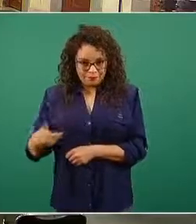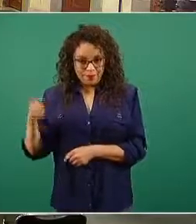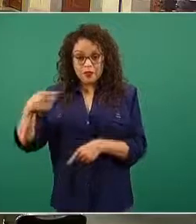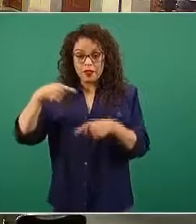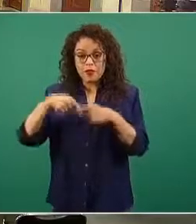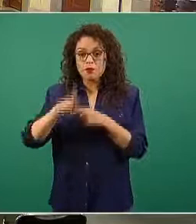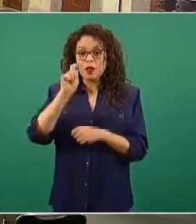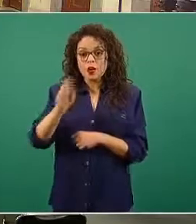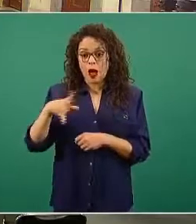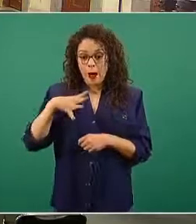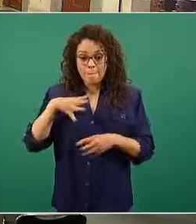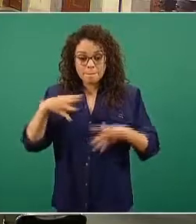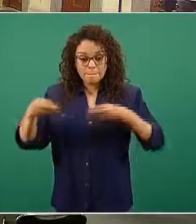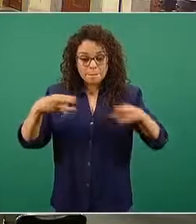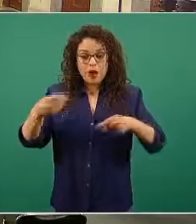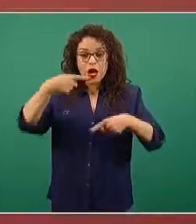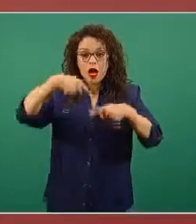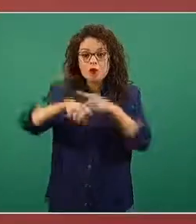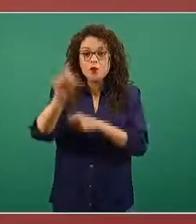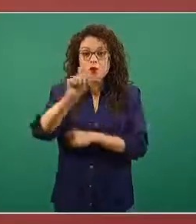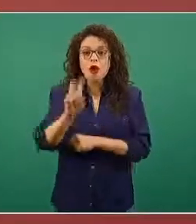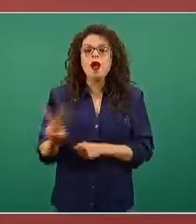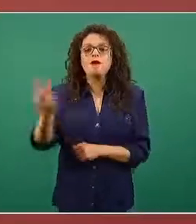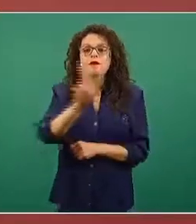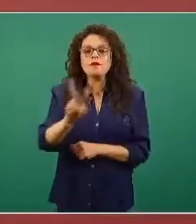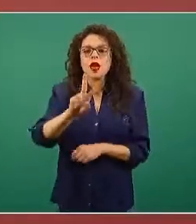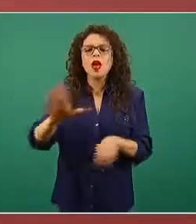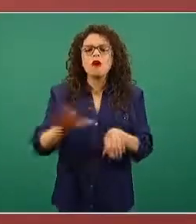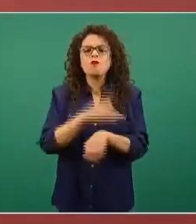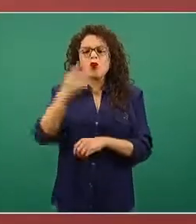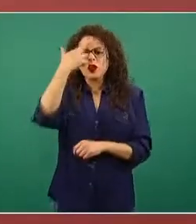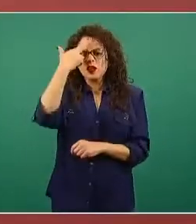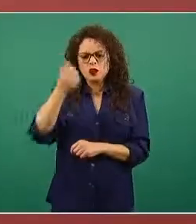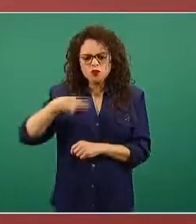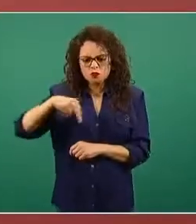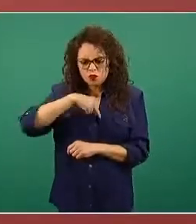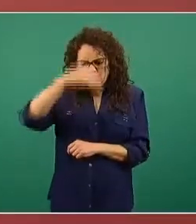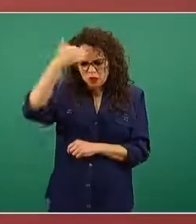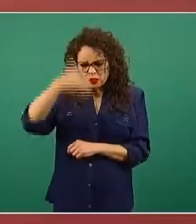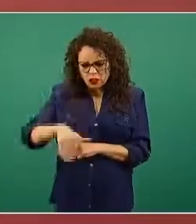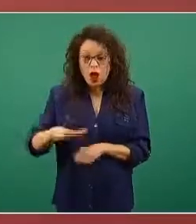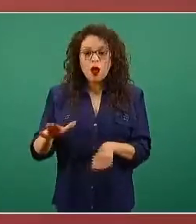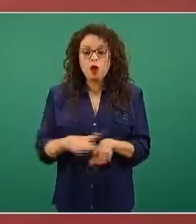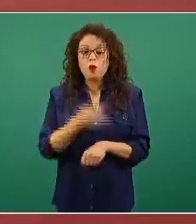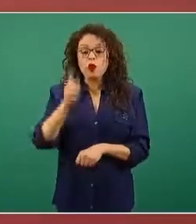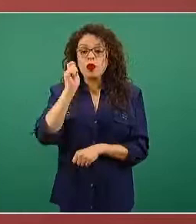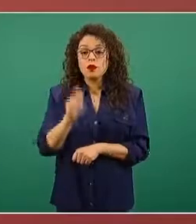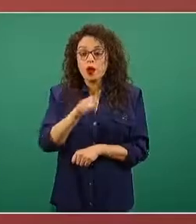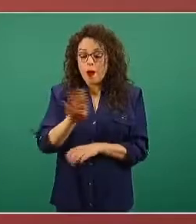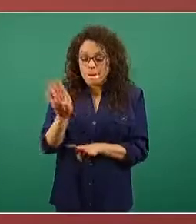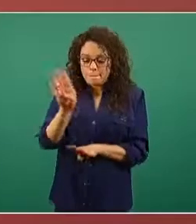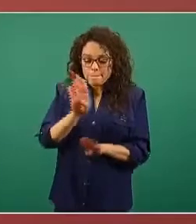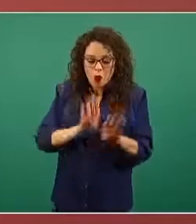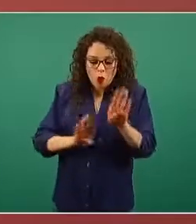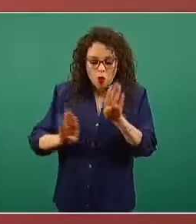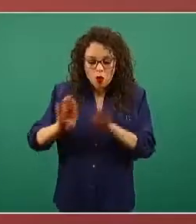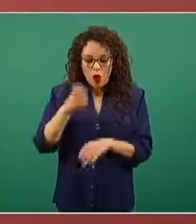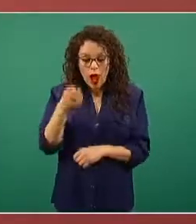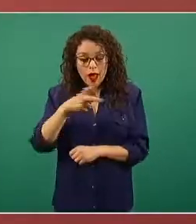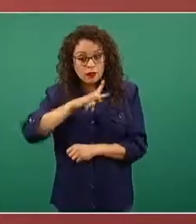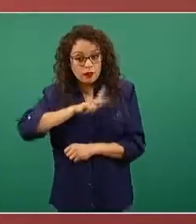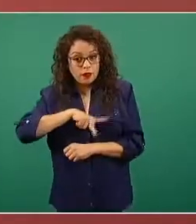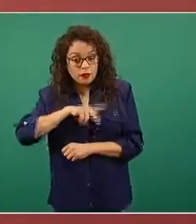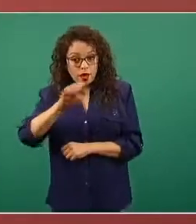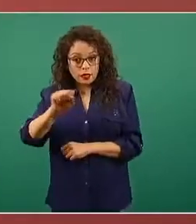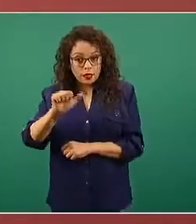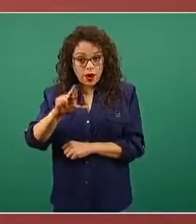el viernes. ¿Por qué sabemos esto? Porque, de acuerdo al conocimiento que se ha tenido de la biología del virus SARS-CoV-2,